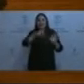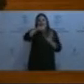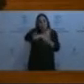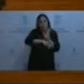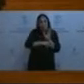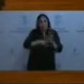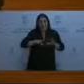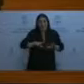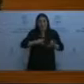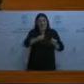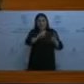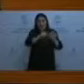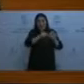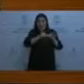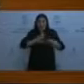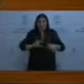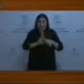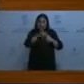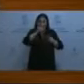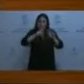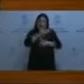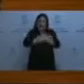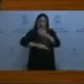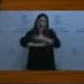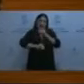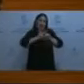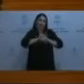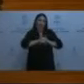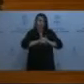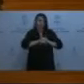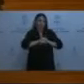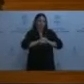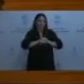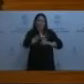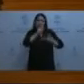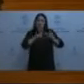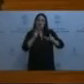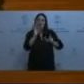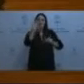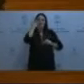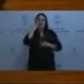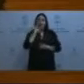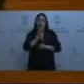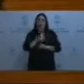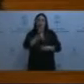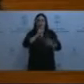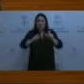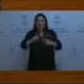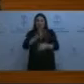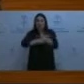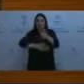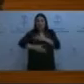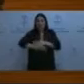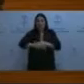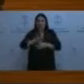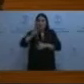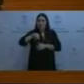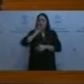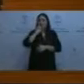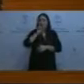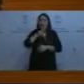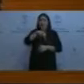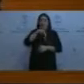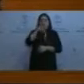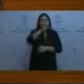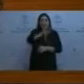plazas para personas con discapacidad. 12 afectados, 12 personas con discapacidad reconocida han denunciado